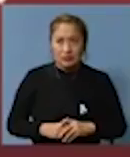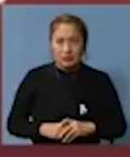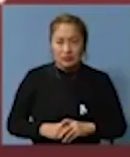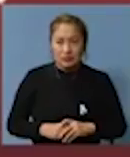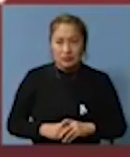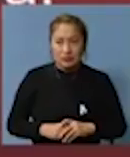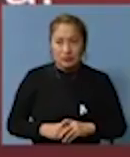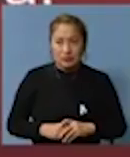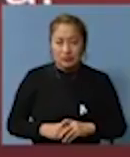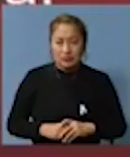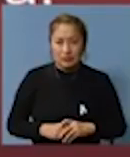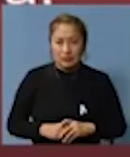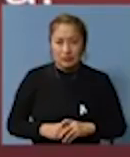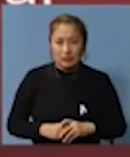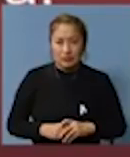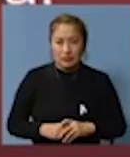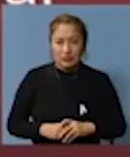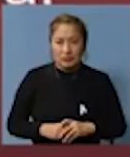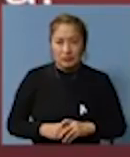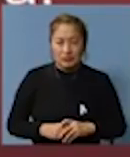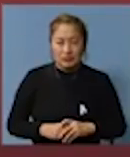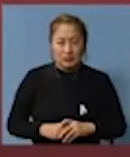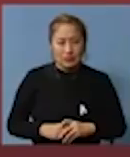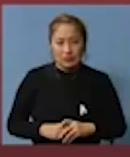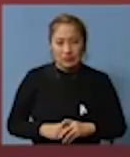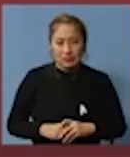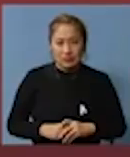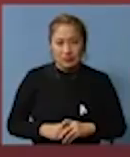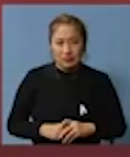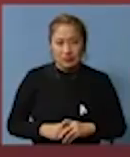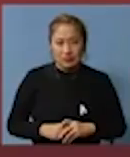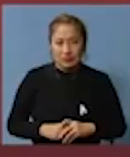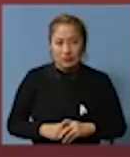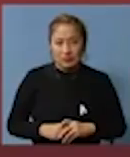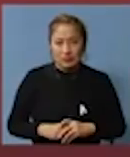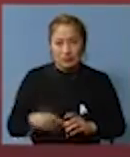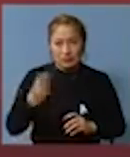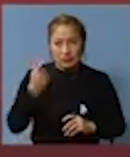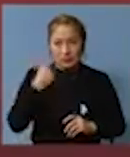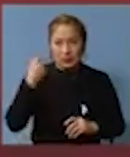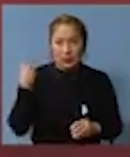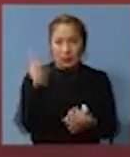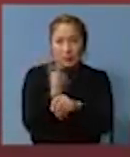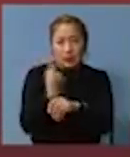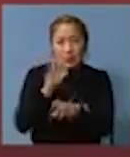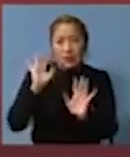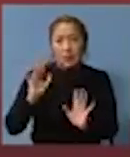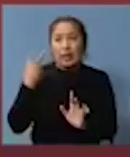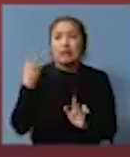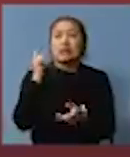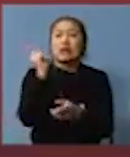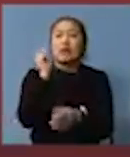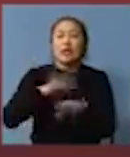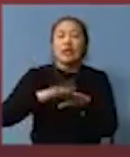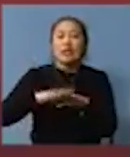estoy totalmente de acuerdo. Si conoce quién es esa persona, me parece correcto. Quiere el primer lugar, está muy bien. ¿A quién responde?